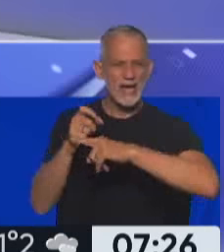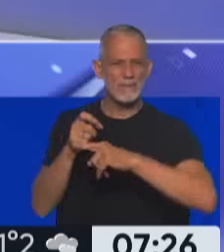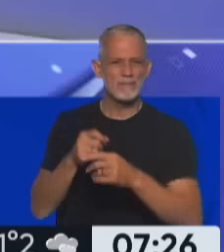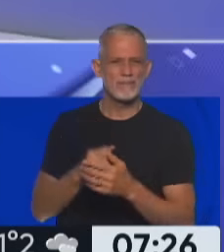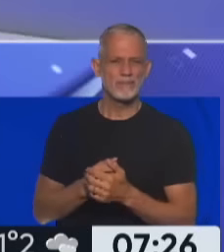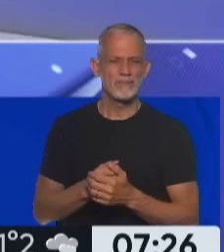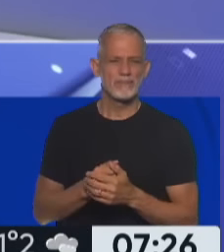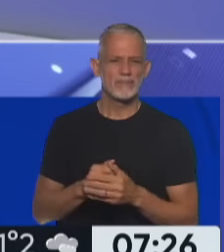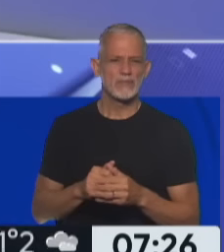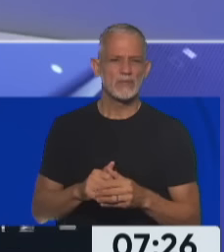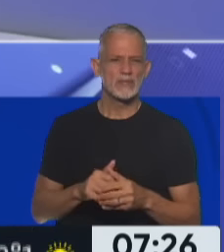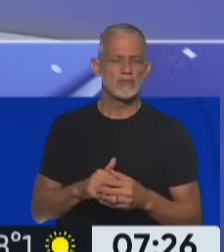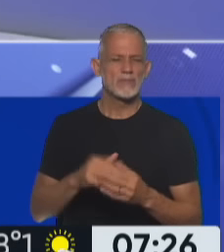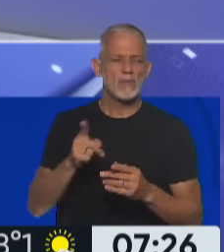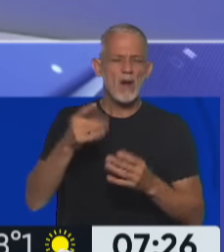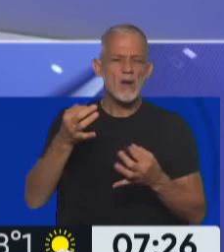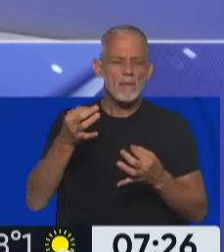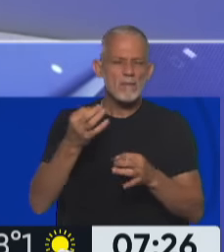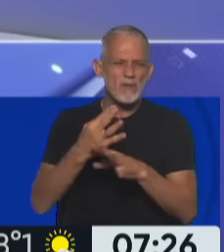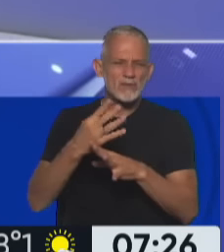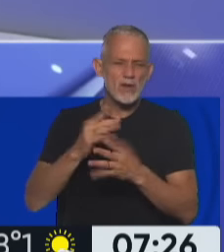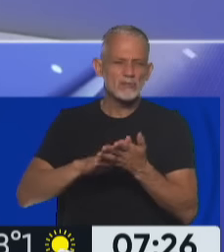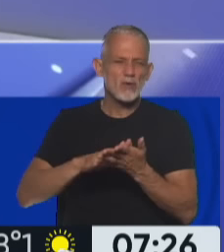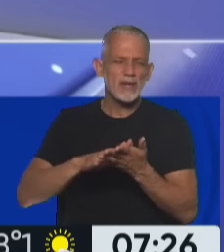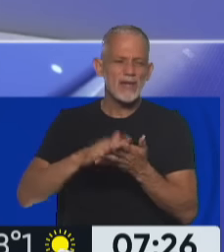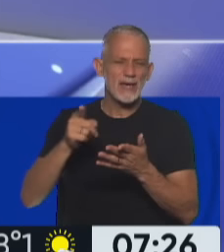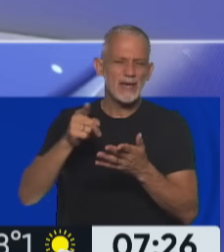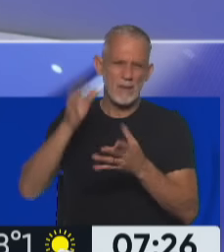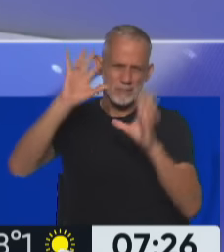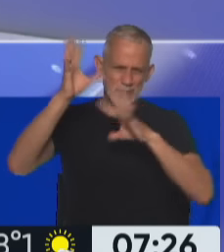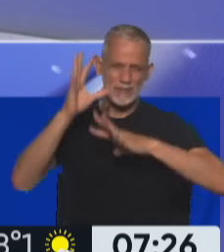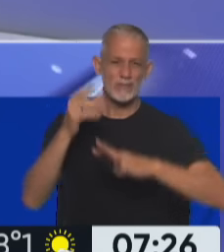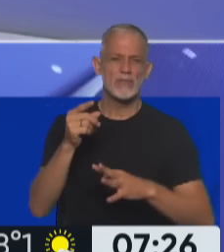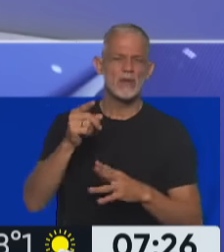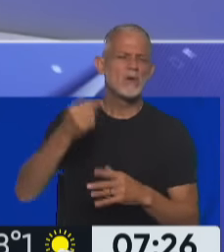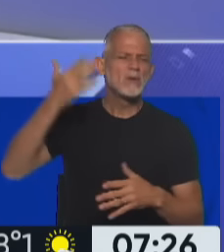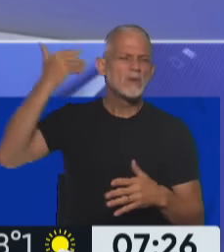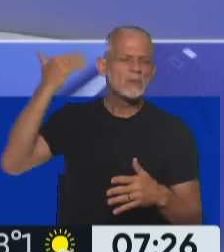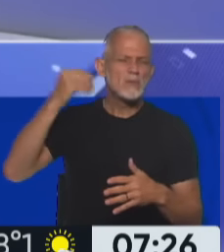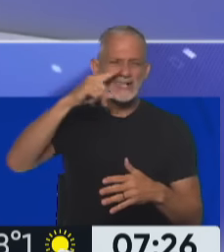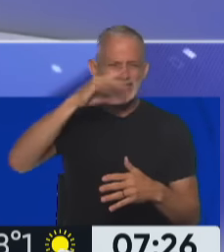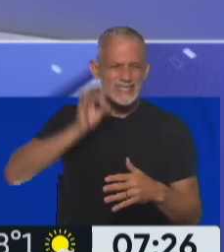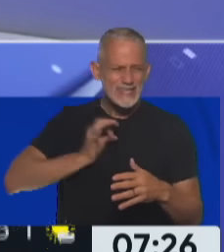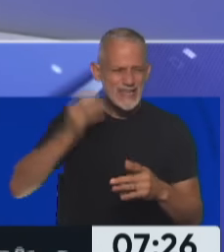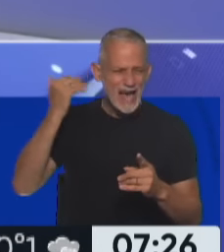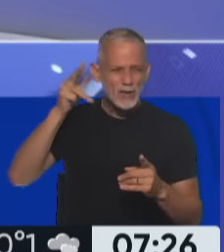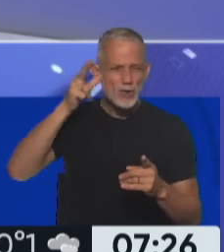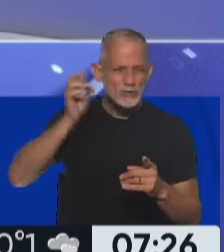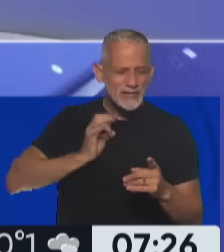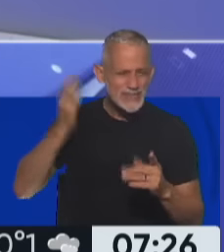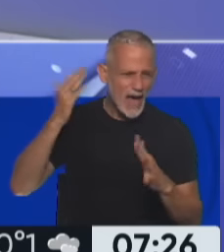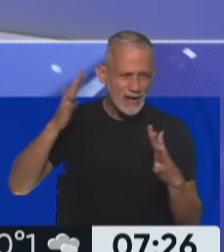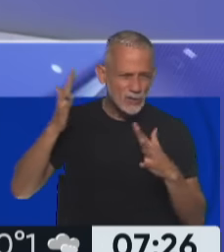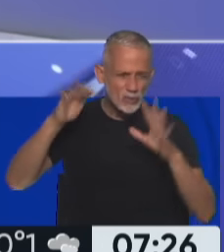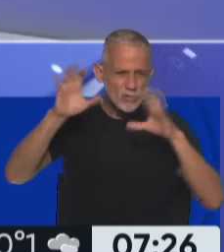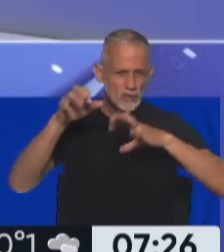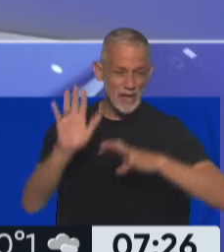nuestro especialista de meteorología en este momento. Santiago, hay que remitirse casi 70, 80 años para encontrar una tormenta